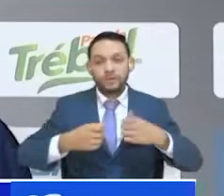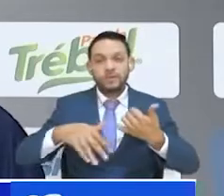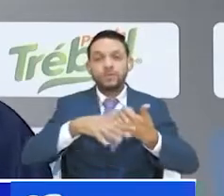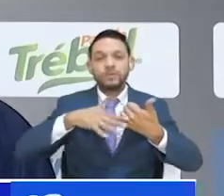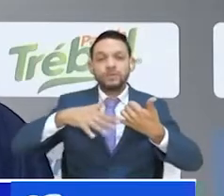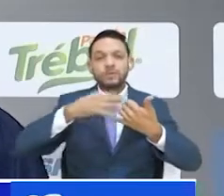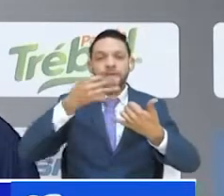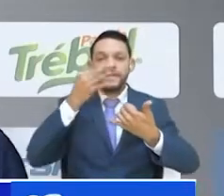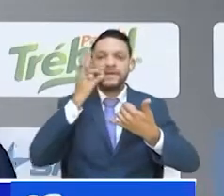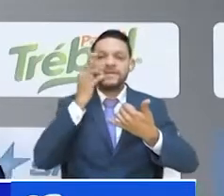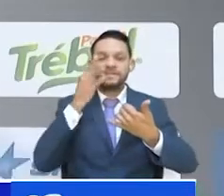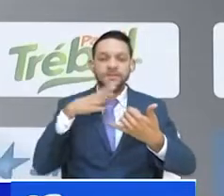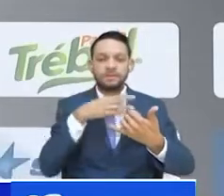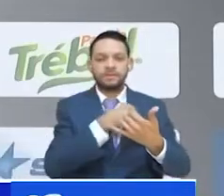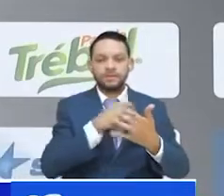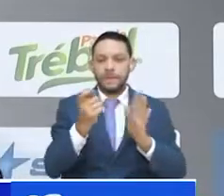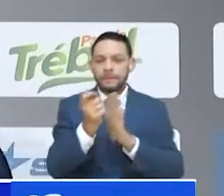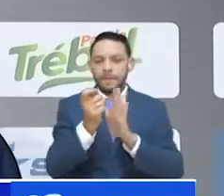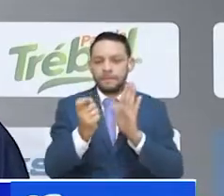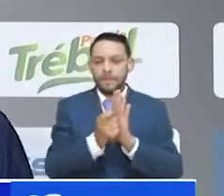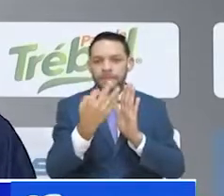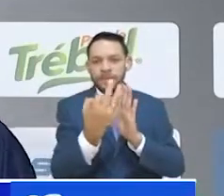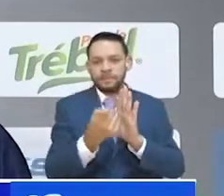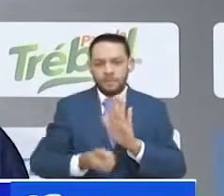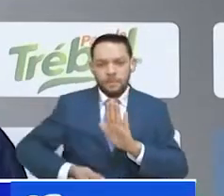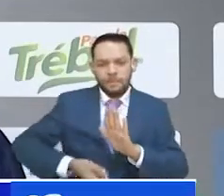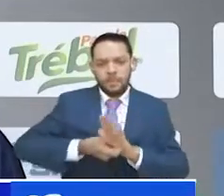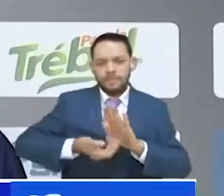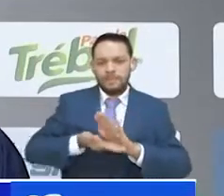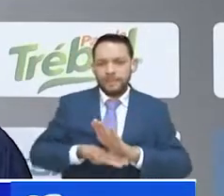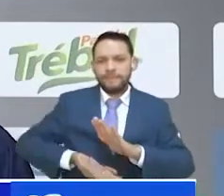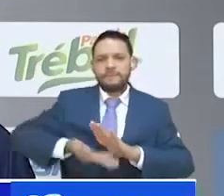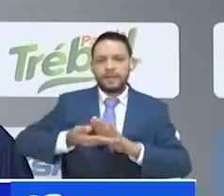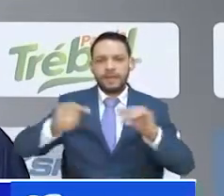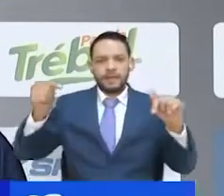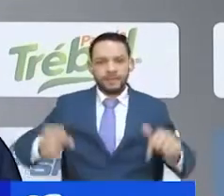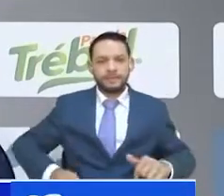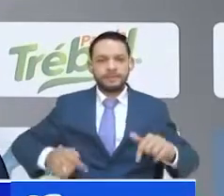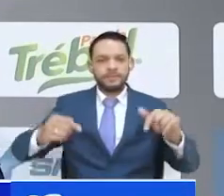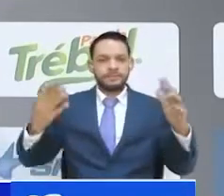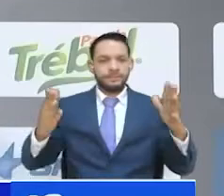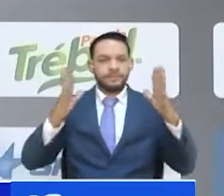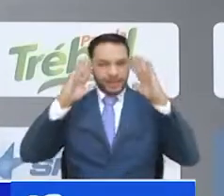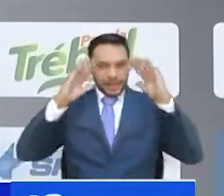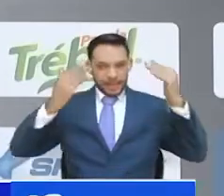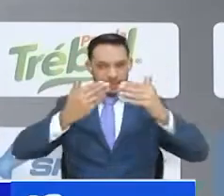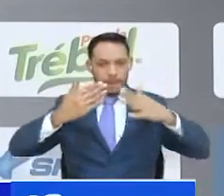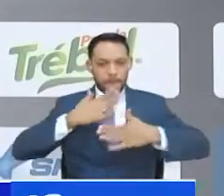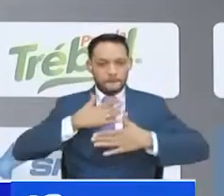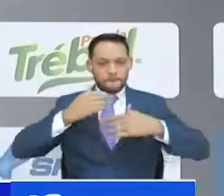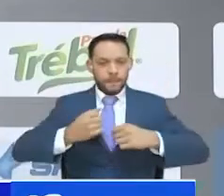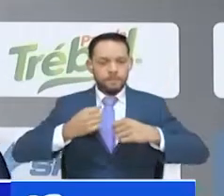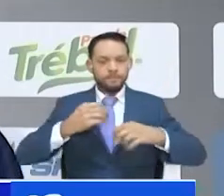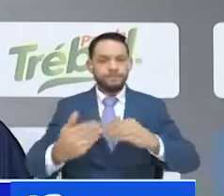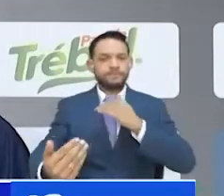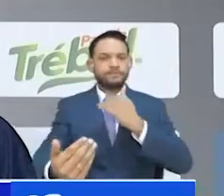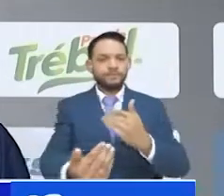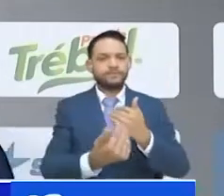Queremos sacar los 3 puntos como local. Acá en casa siempre nos hacemos fuerte con nuestra hinchada y bueno, esperamos el